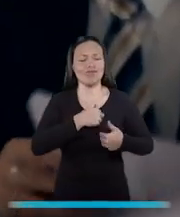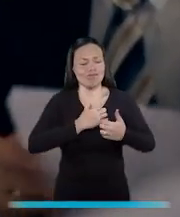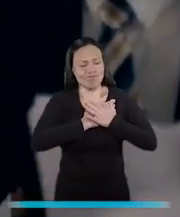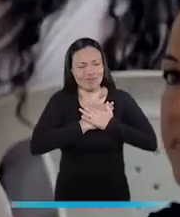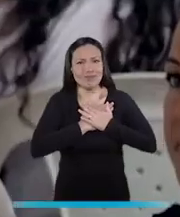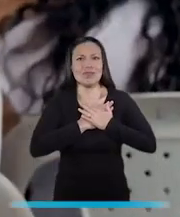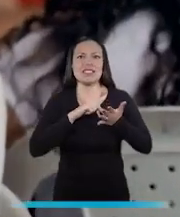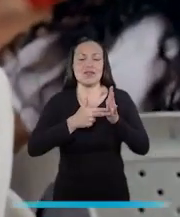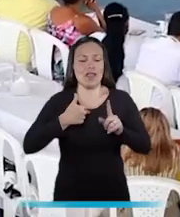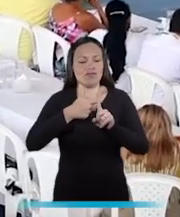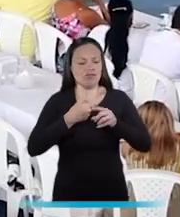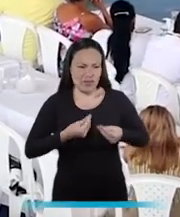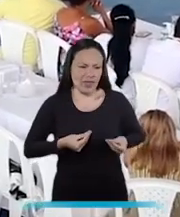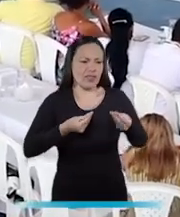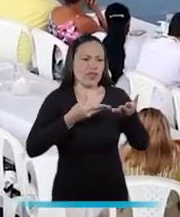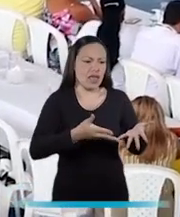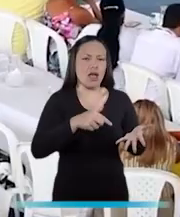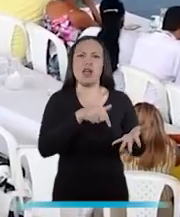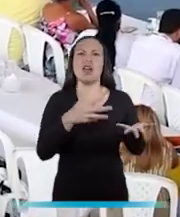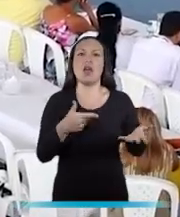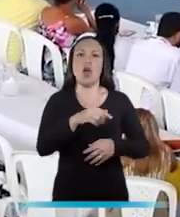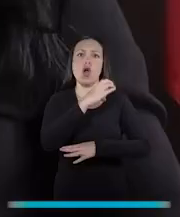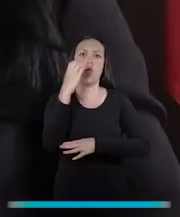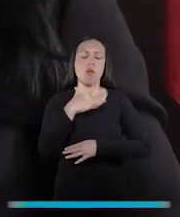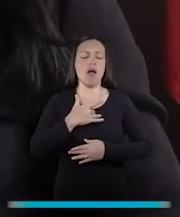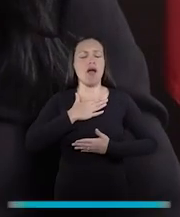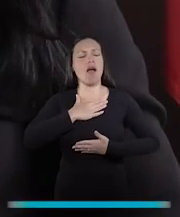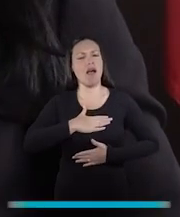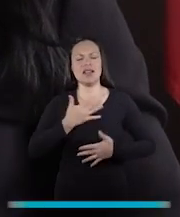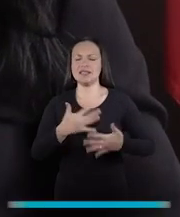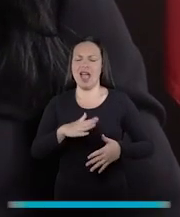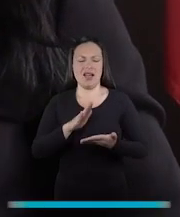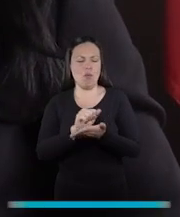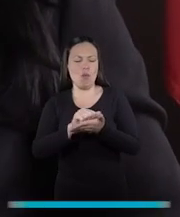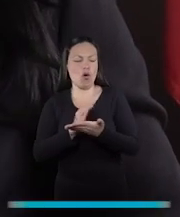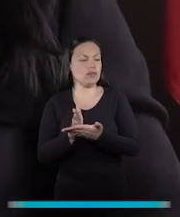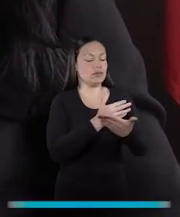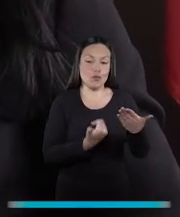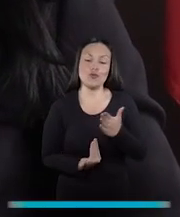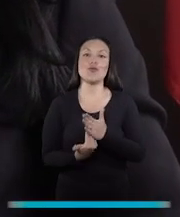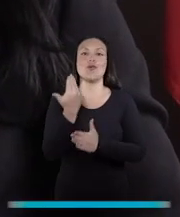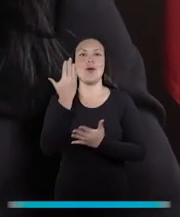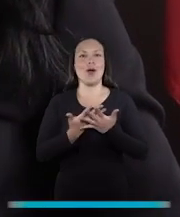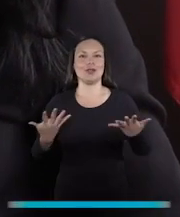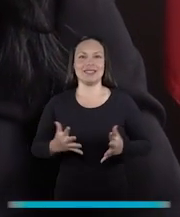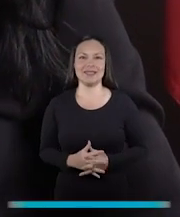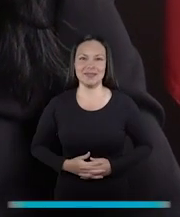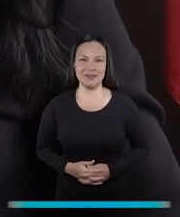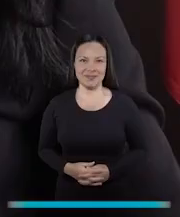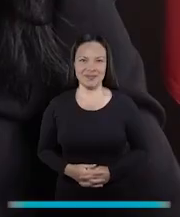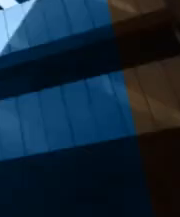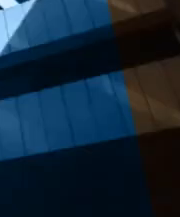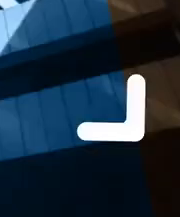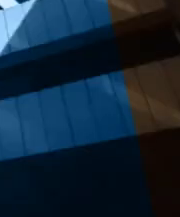el corazón de esta justicia es la que le va a permitir a colombia en general pasar la página de 50 años de conflicto